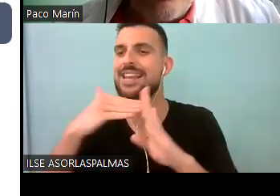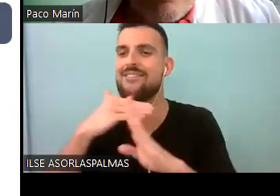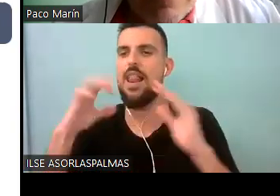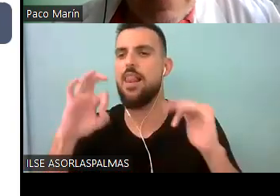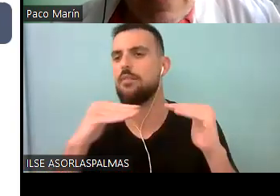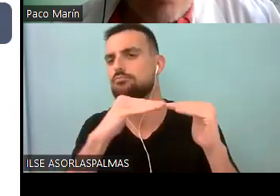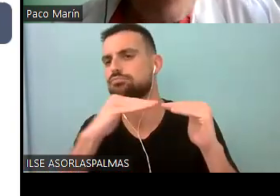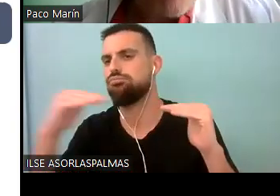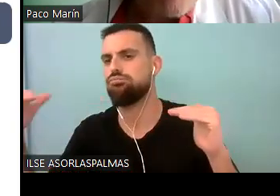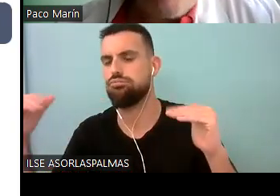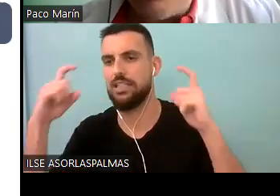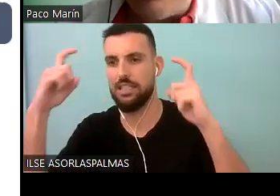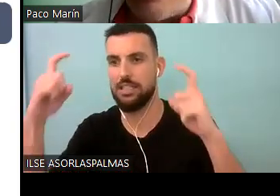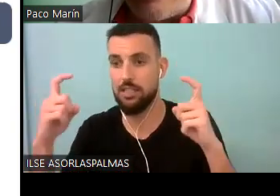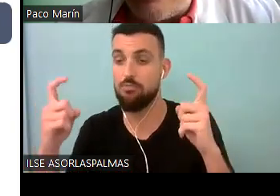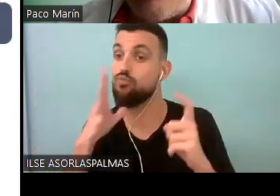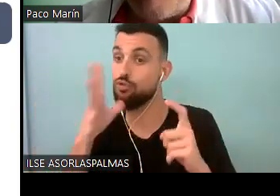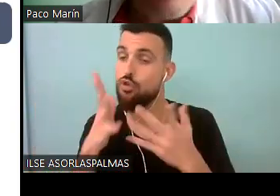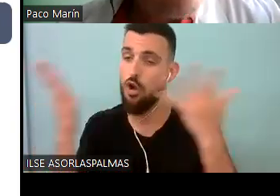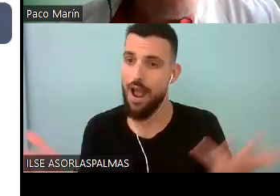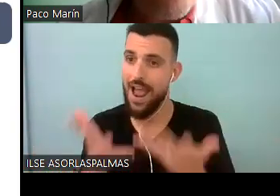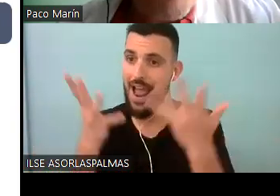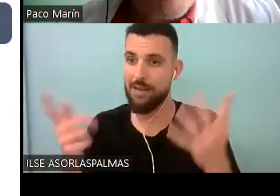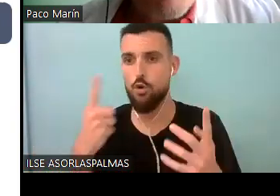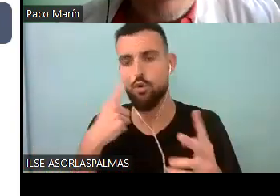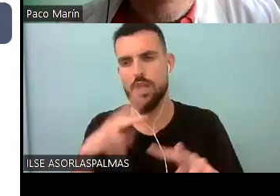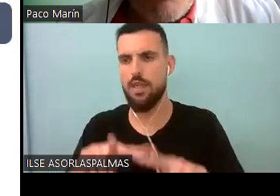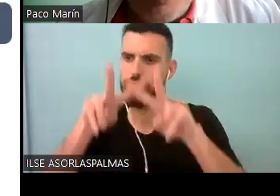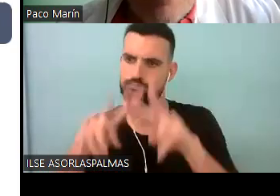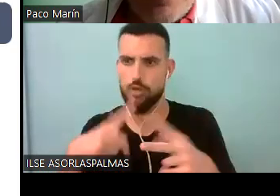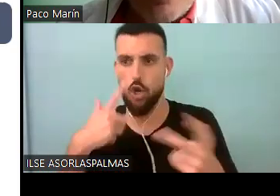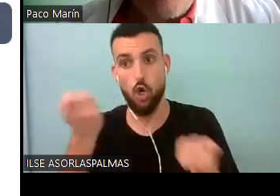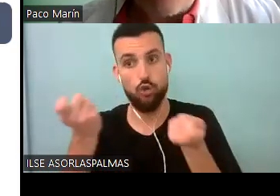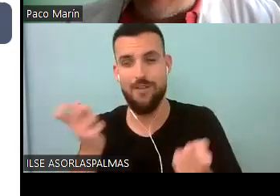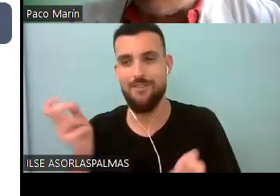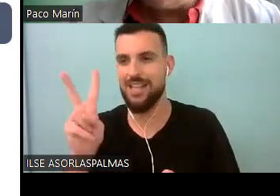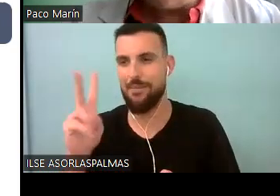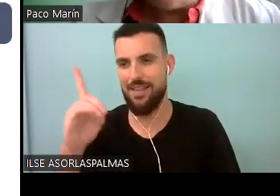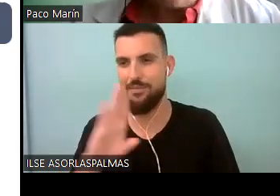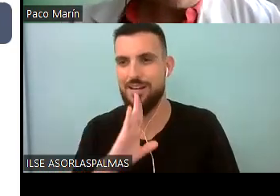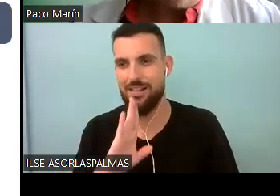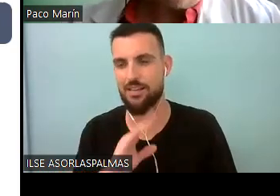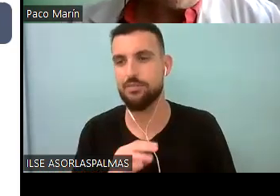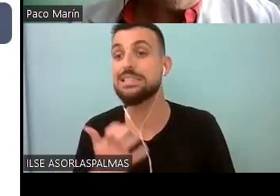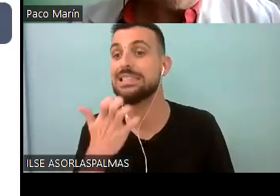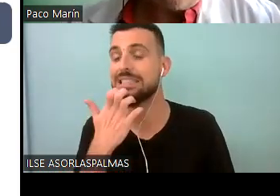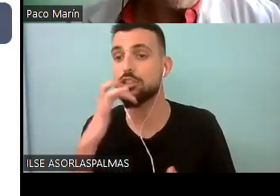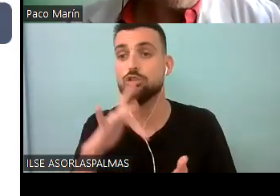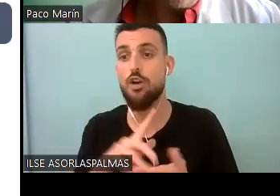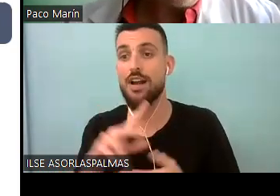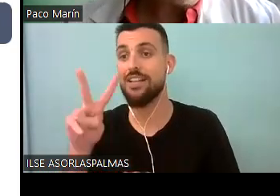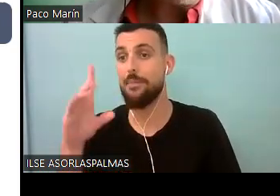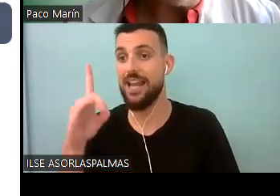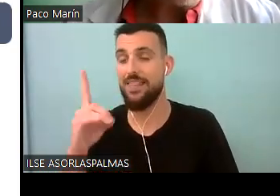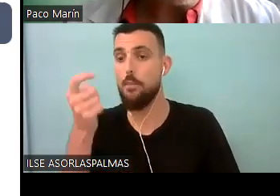adecuados. Os animo sobre todo a vigilar los niveles de vitamina D por esta razón. Si hay un déficit de vitamina